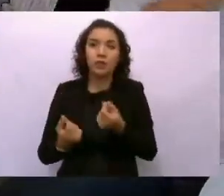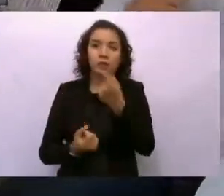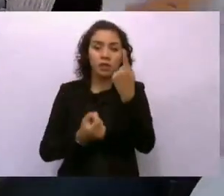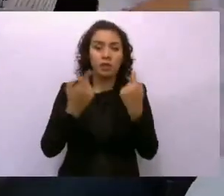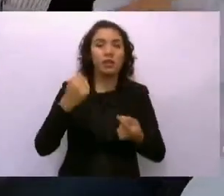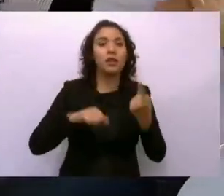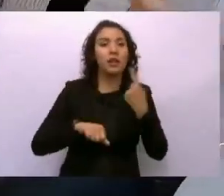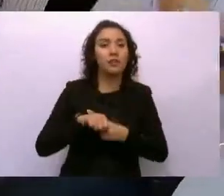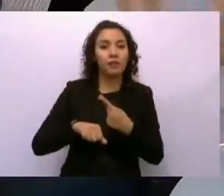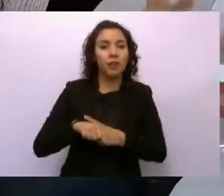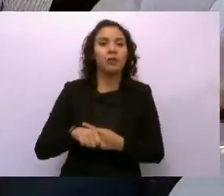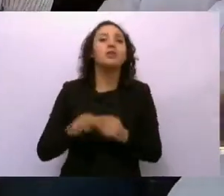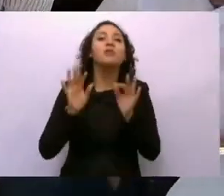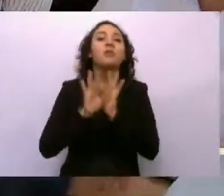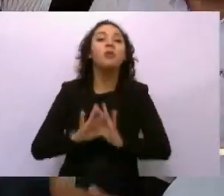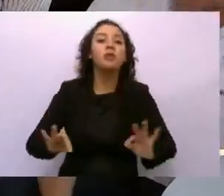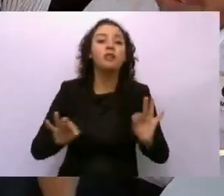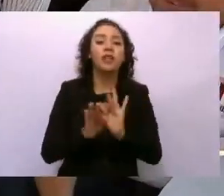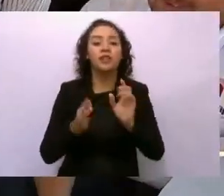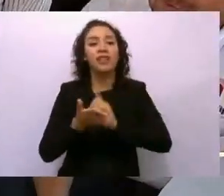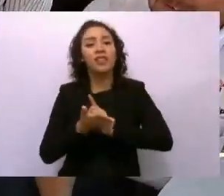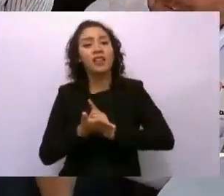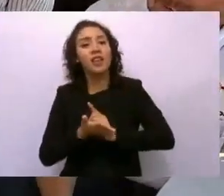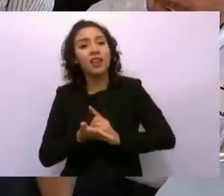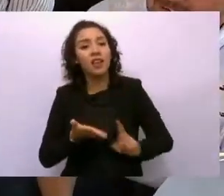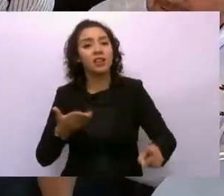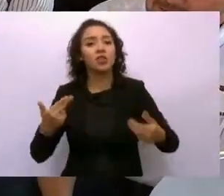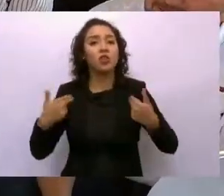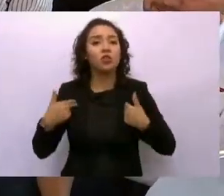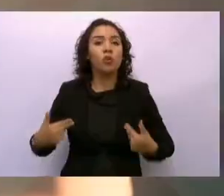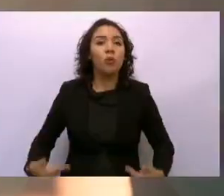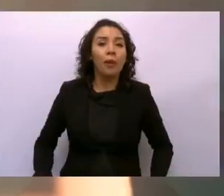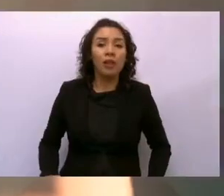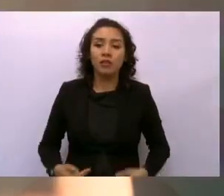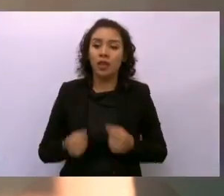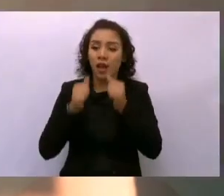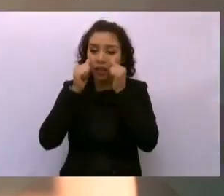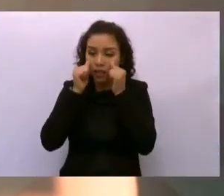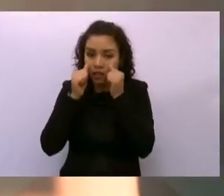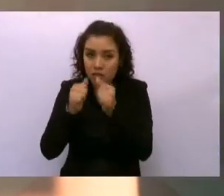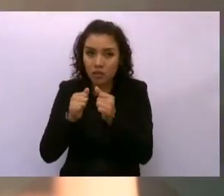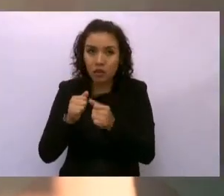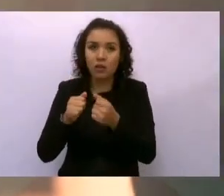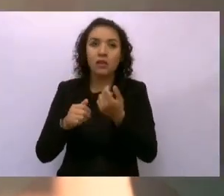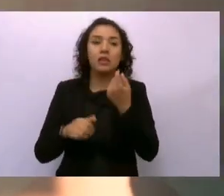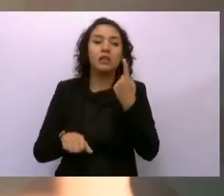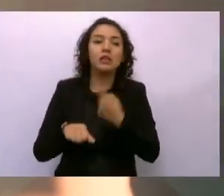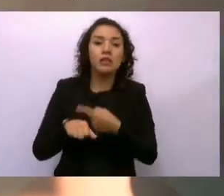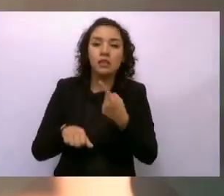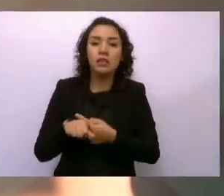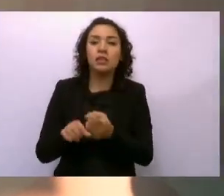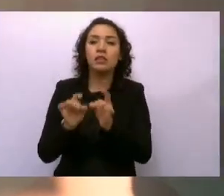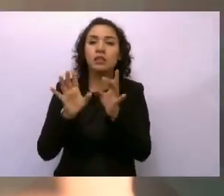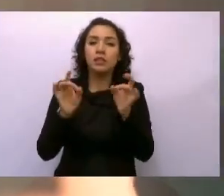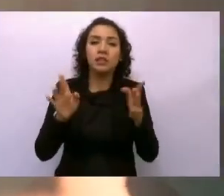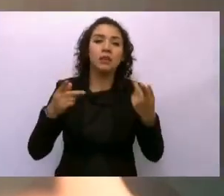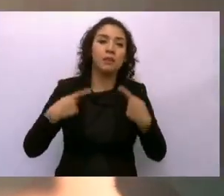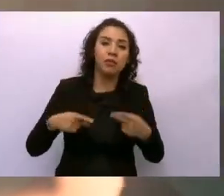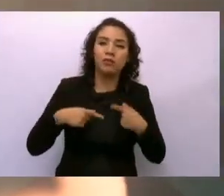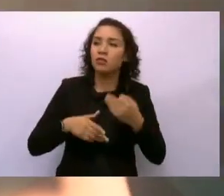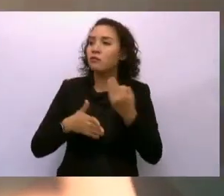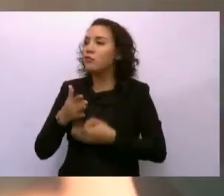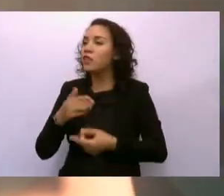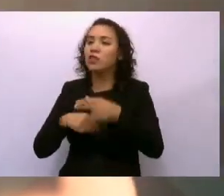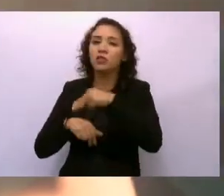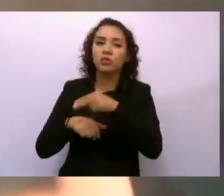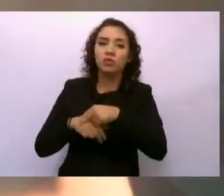Estamos hablando de derechos humanos, esto no es ideológico, esto no es político. Hablaba yo